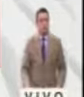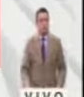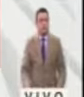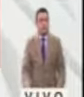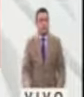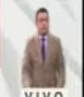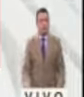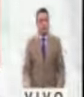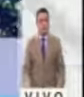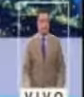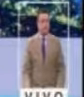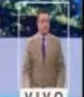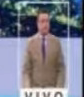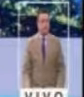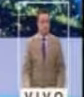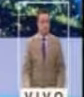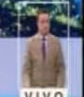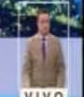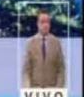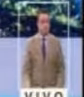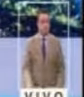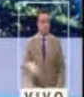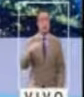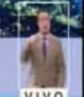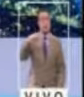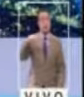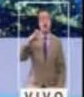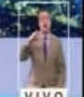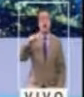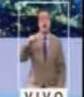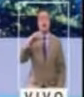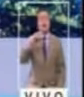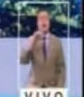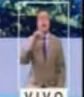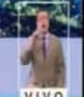Andrés Manuel López Obrador fue elegido como el nuevo presidente.